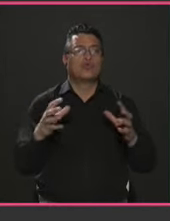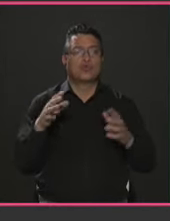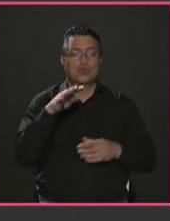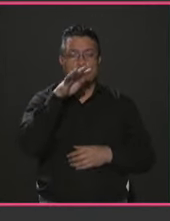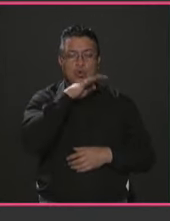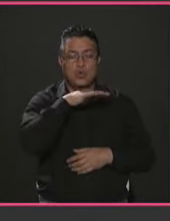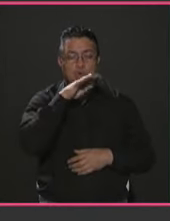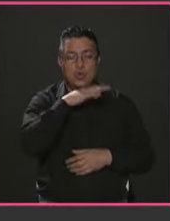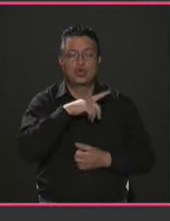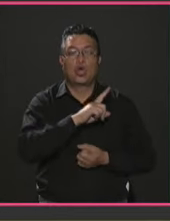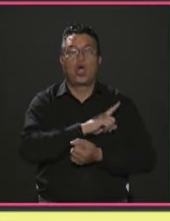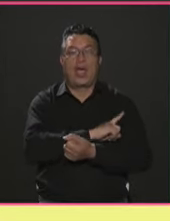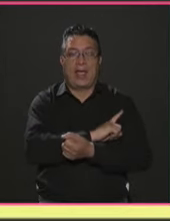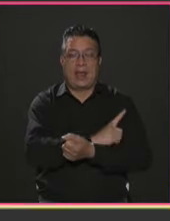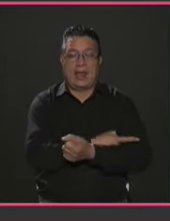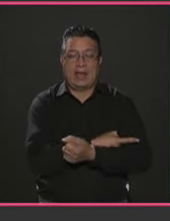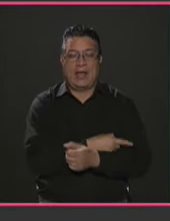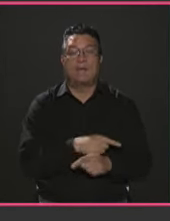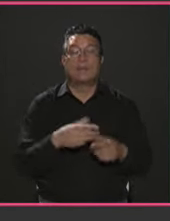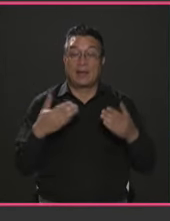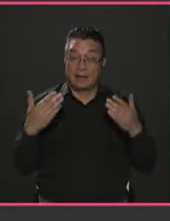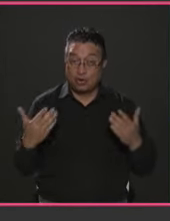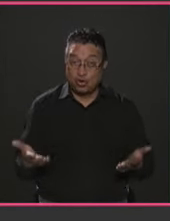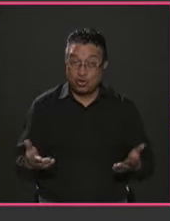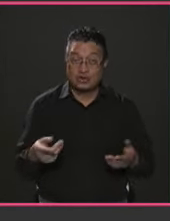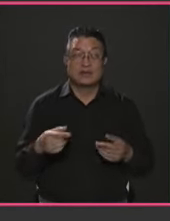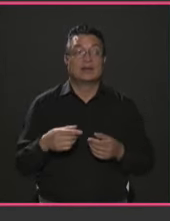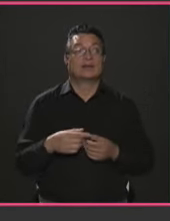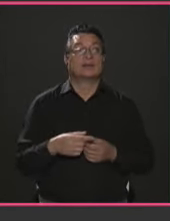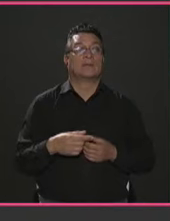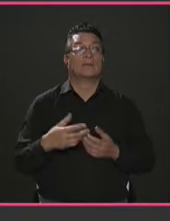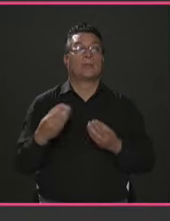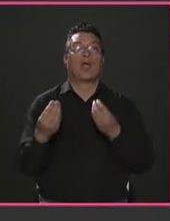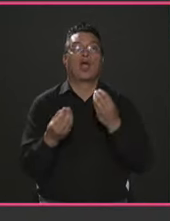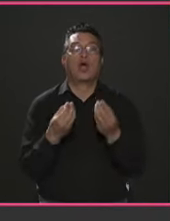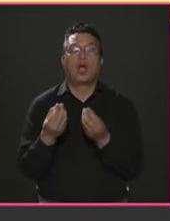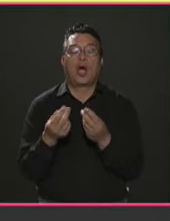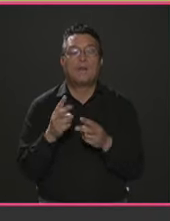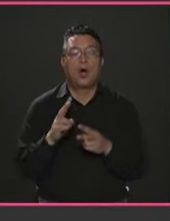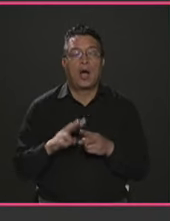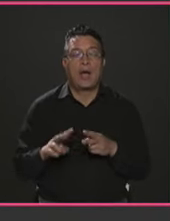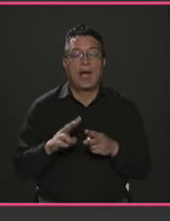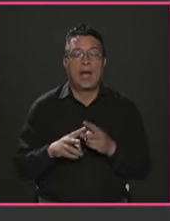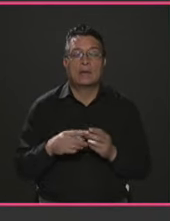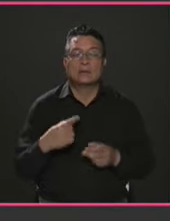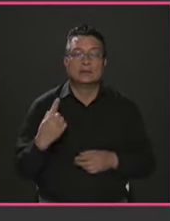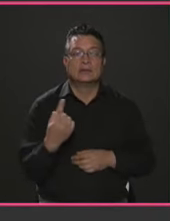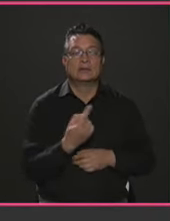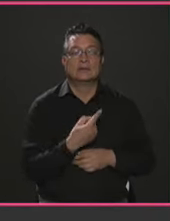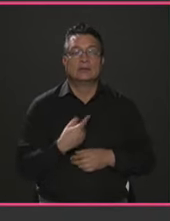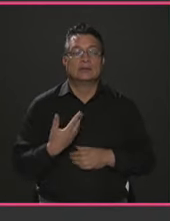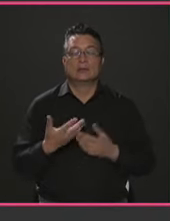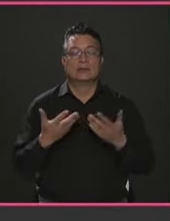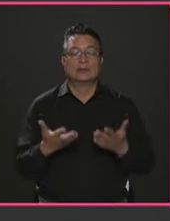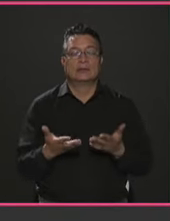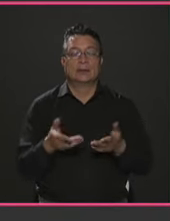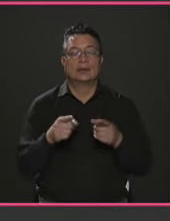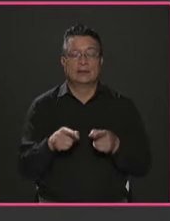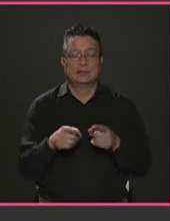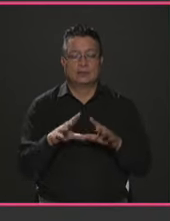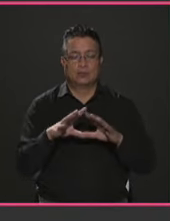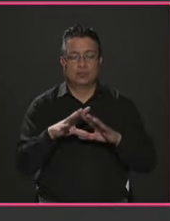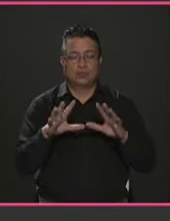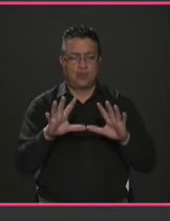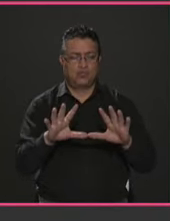de energía Entonces cómo lo hacemos para que esta esquema